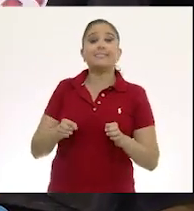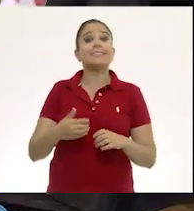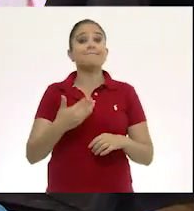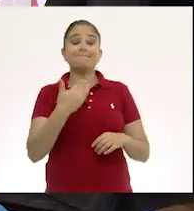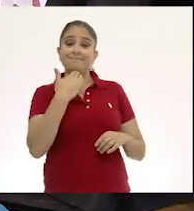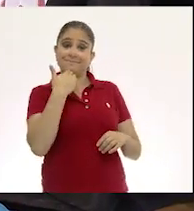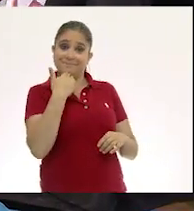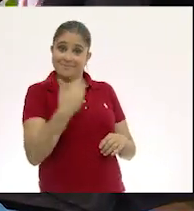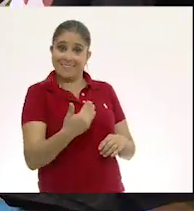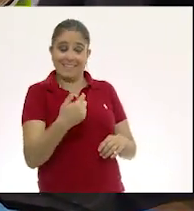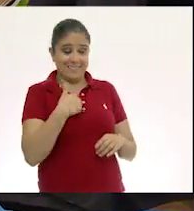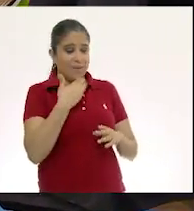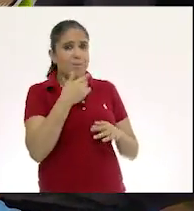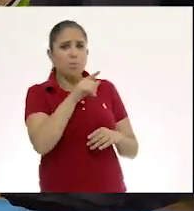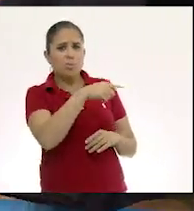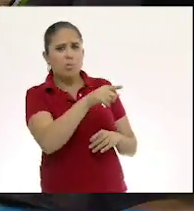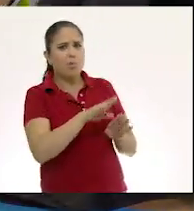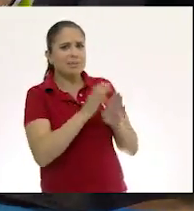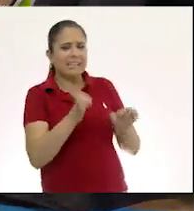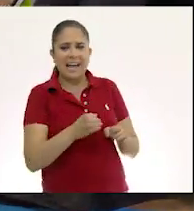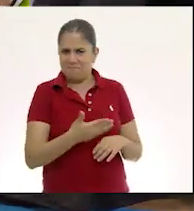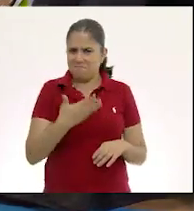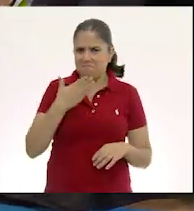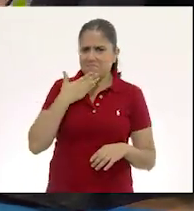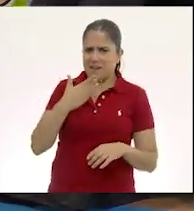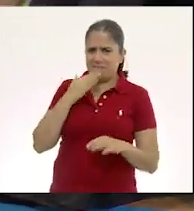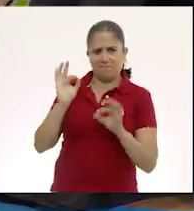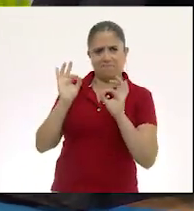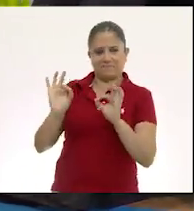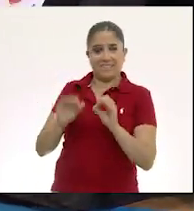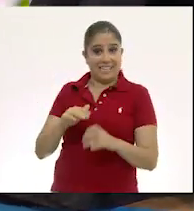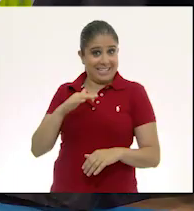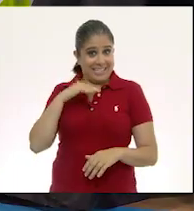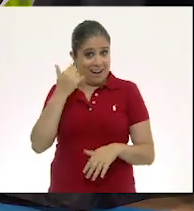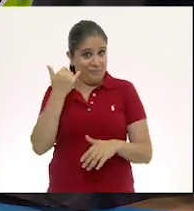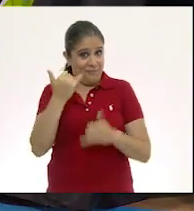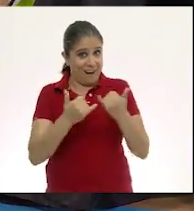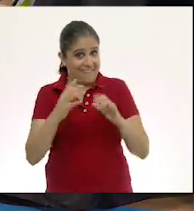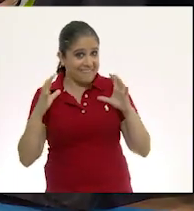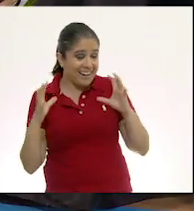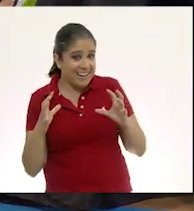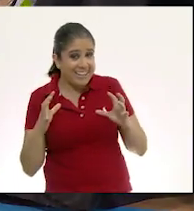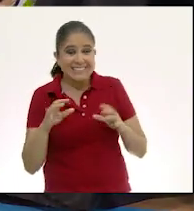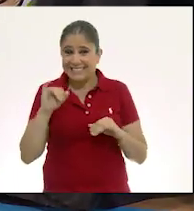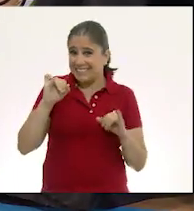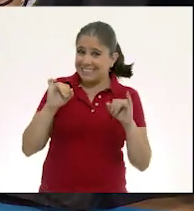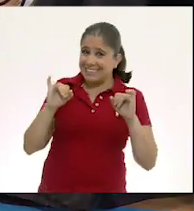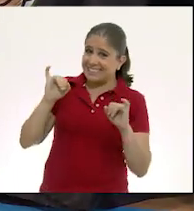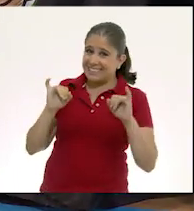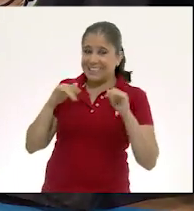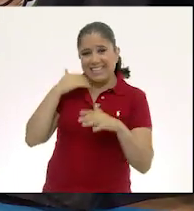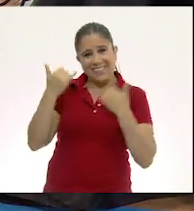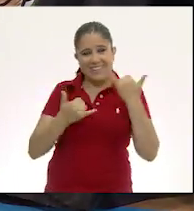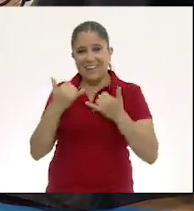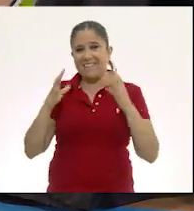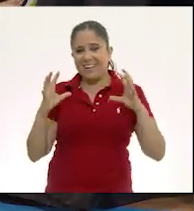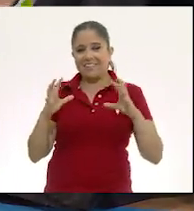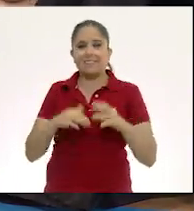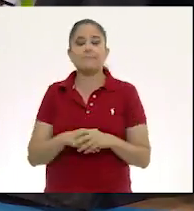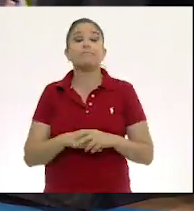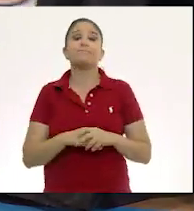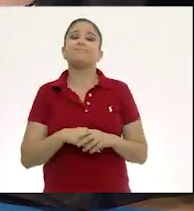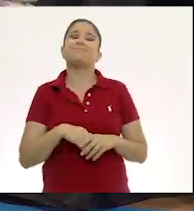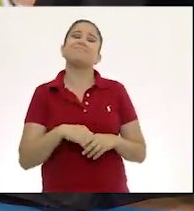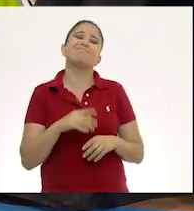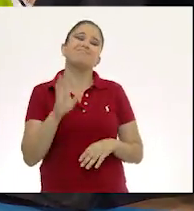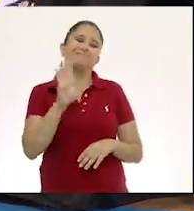bien, niñas, ¿y ustedes? Bien, gracias. ¿Quieren jugar con mi balón? Sí, sí queremos, sí que sí. Pero